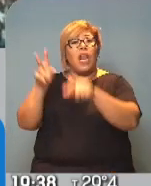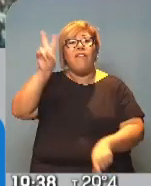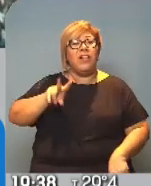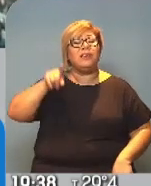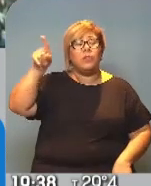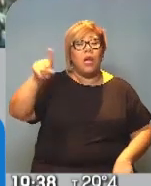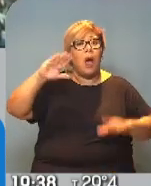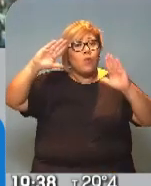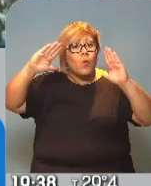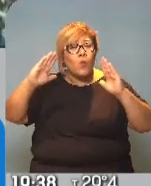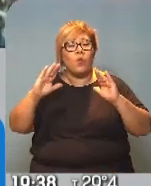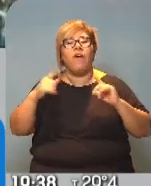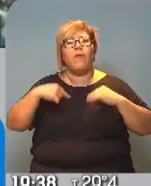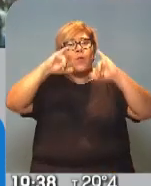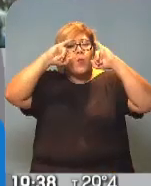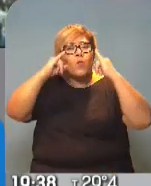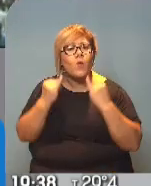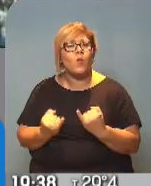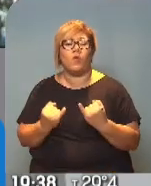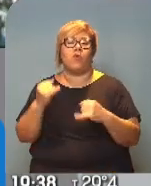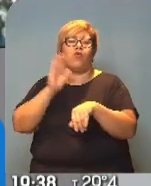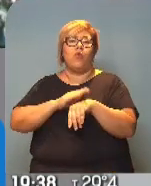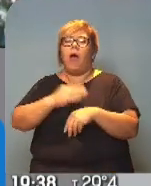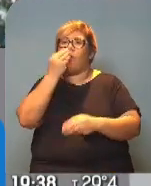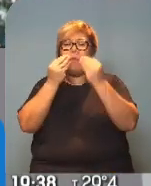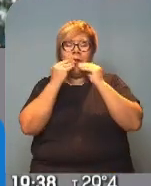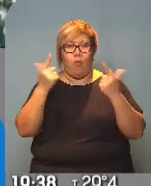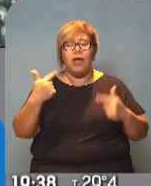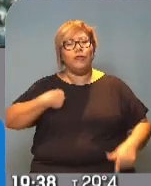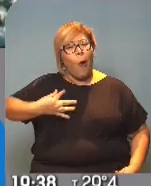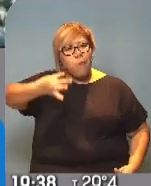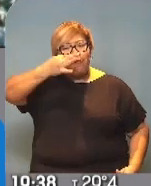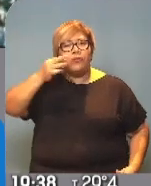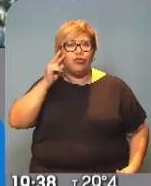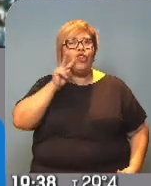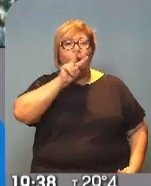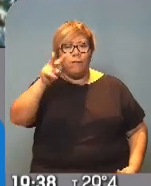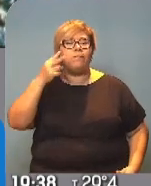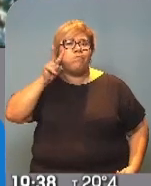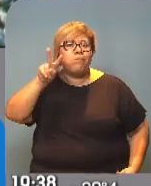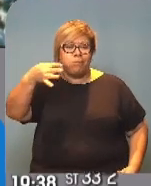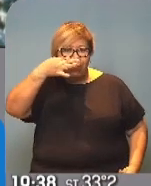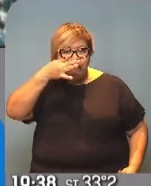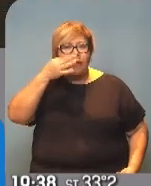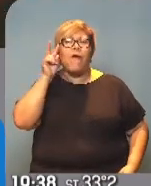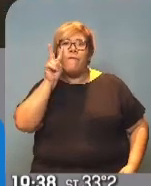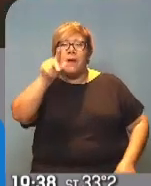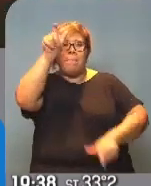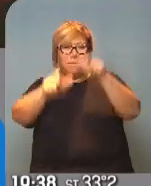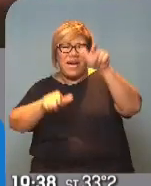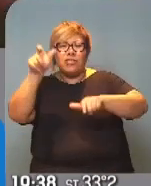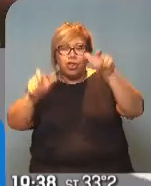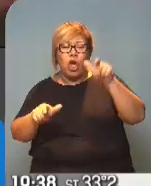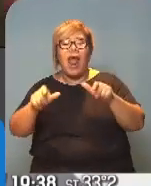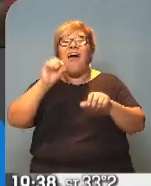comida. A mí me consta porque yo vi desde la ventana, cuando estaba en prisión domiciliaria, cómo la gente buscaba comida en la basura, pero